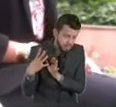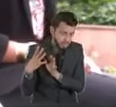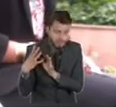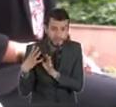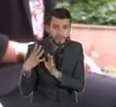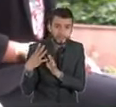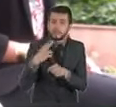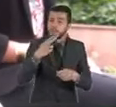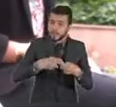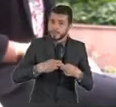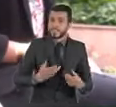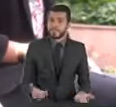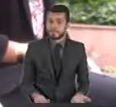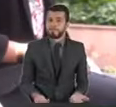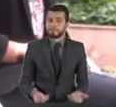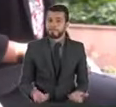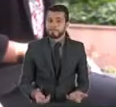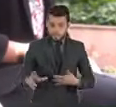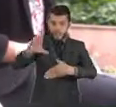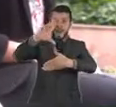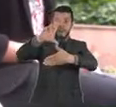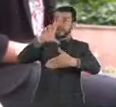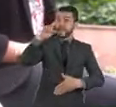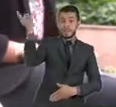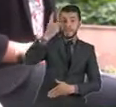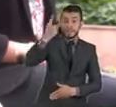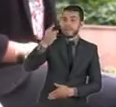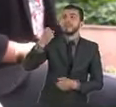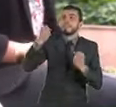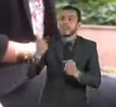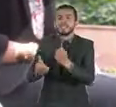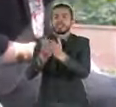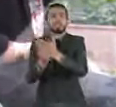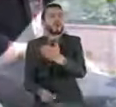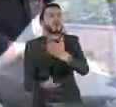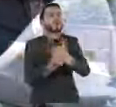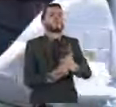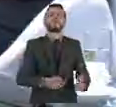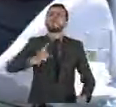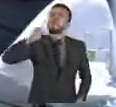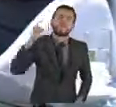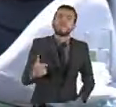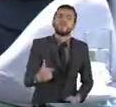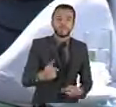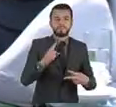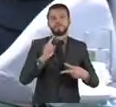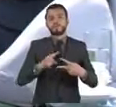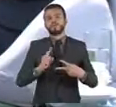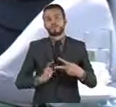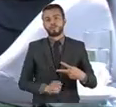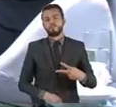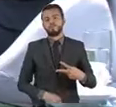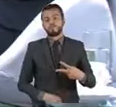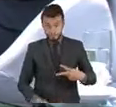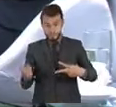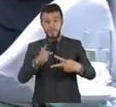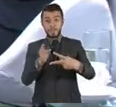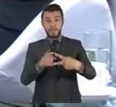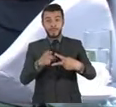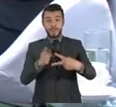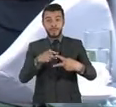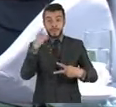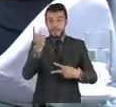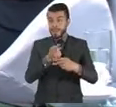La reducción de la pobreza en América Latina en los últimos 20 años se ha debido a 2 razones fundamentales. Aquí ha mejorado